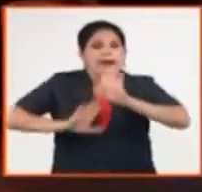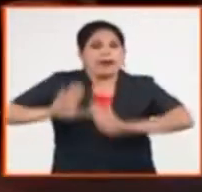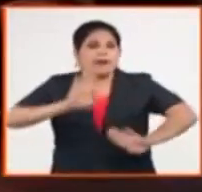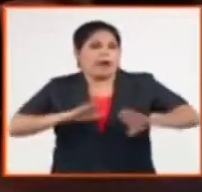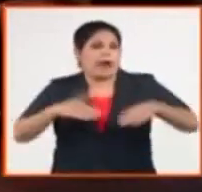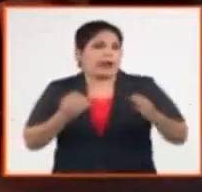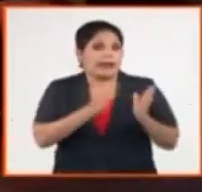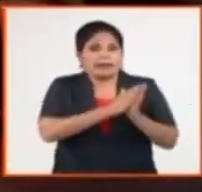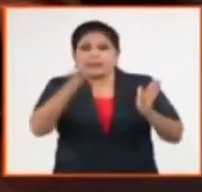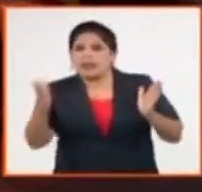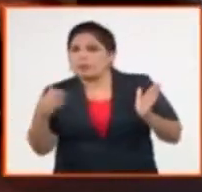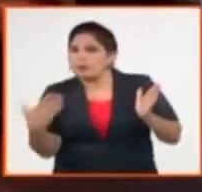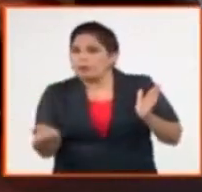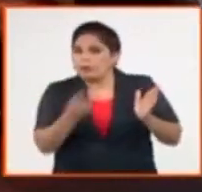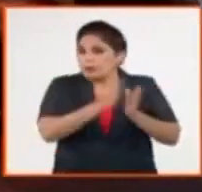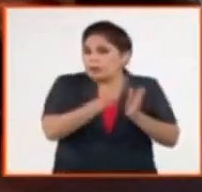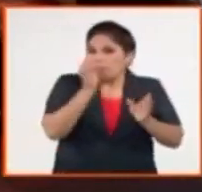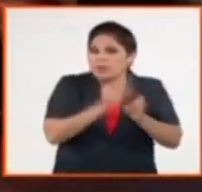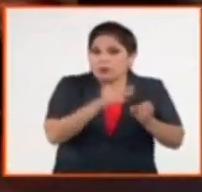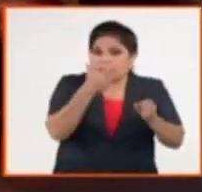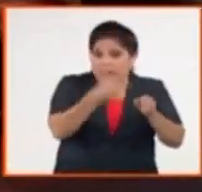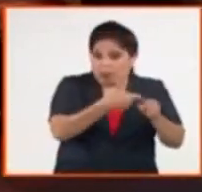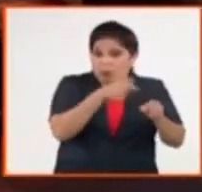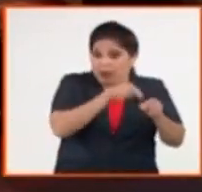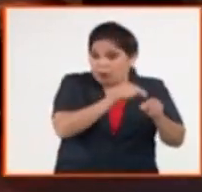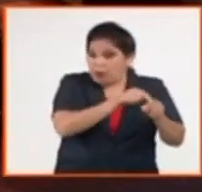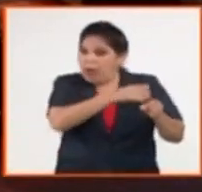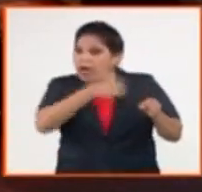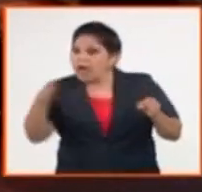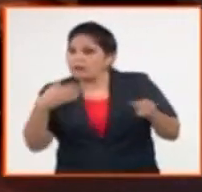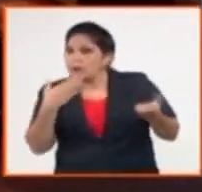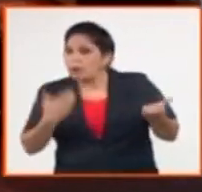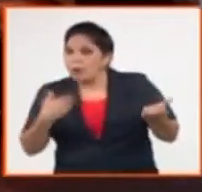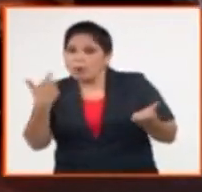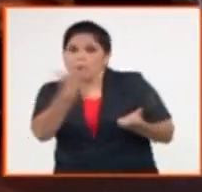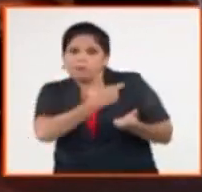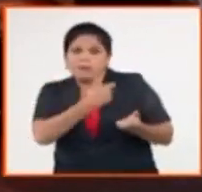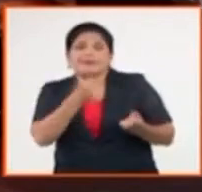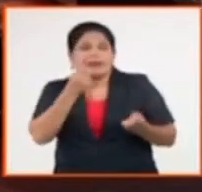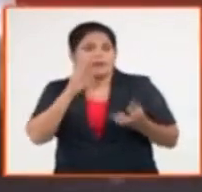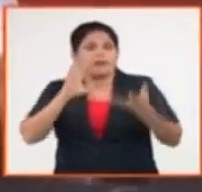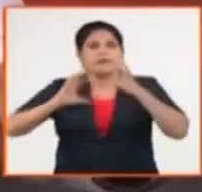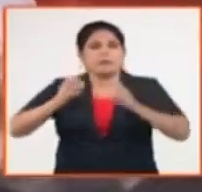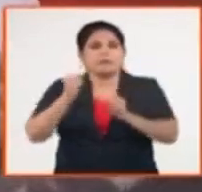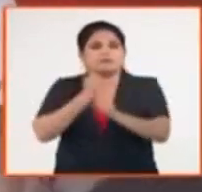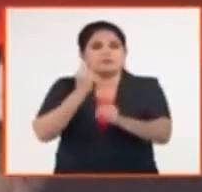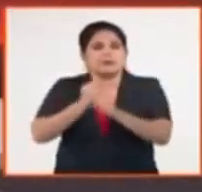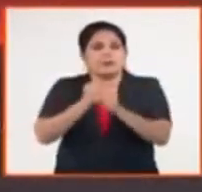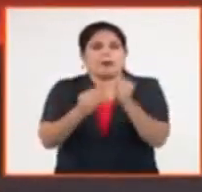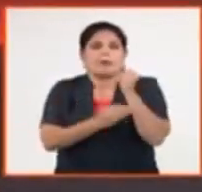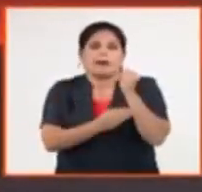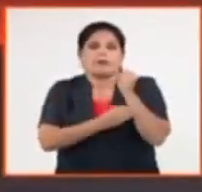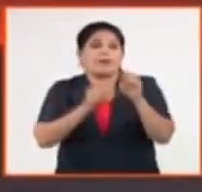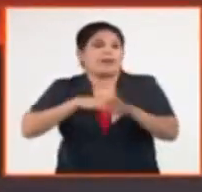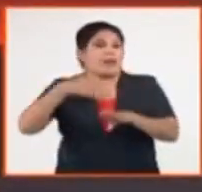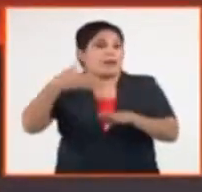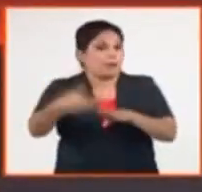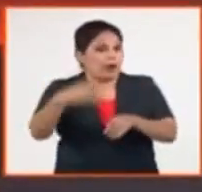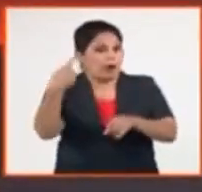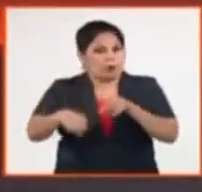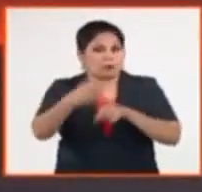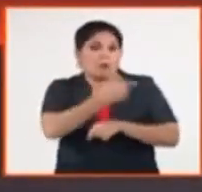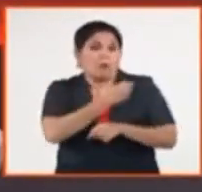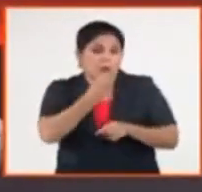¿En qué tiempo? ¿Qué cantidad de meses son efectivas? En base a eso tenemos que establecer una estrategia de refuerzo posterior. Yo diría